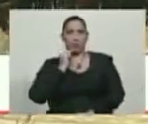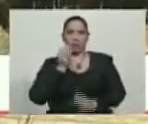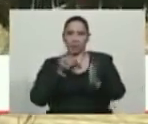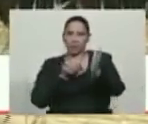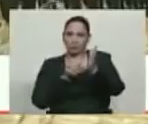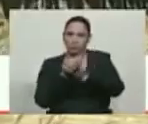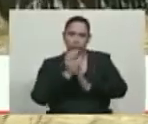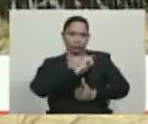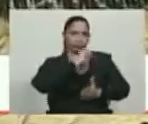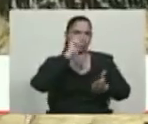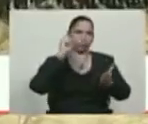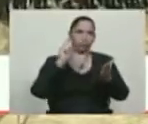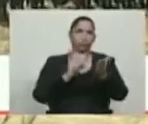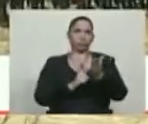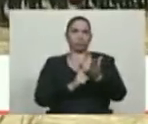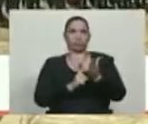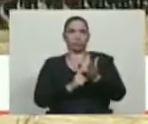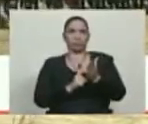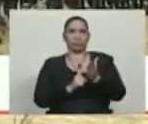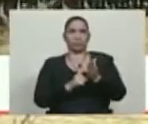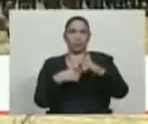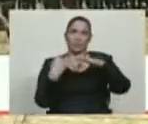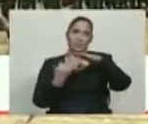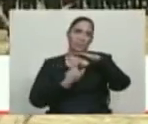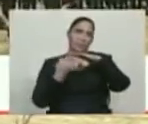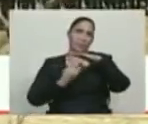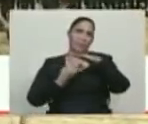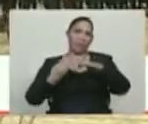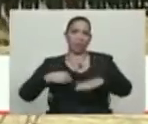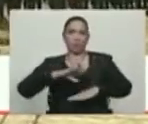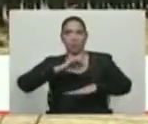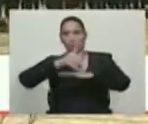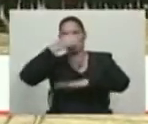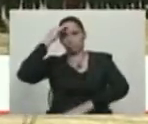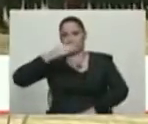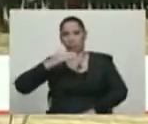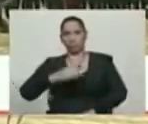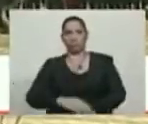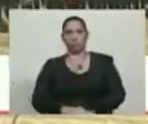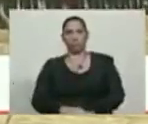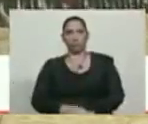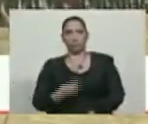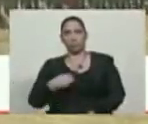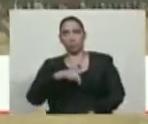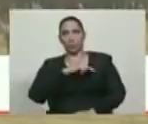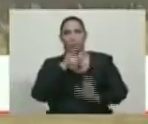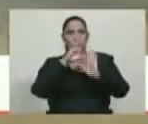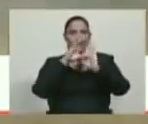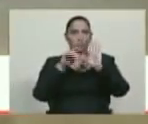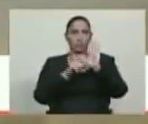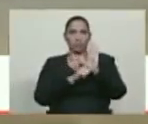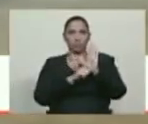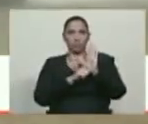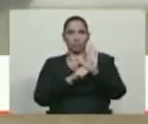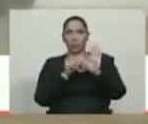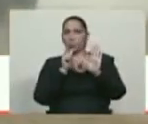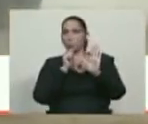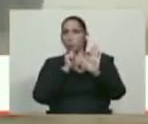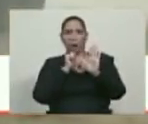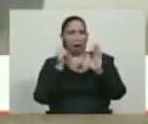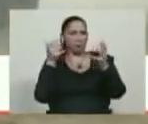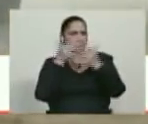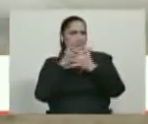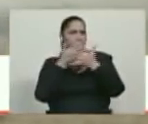lealtad absoluta a las instituciones, a nuestro comandante en jefe, a nuestra Constitución. No hay dudas, no